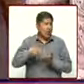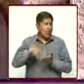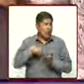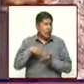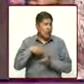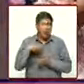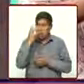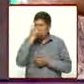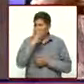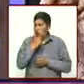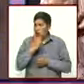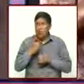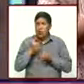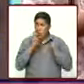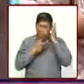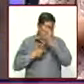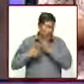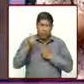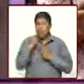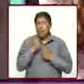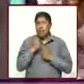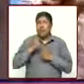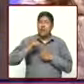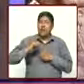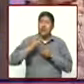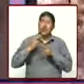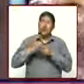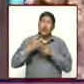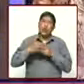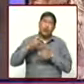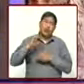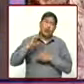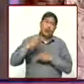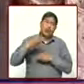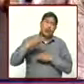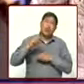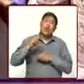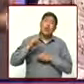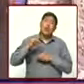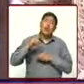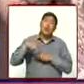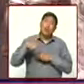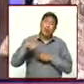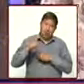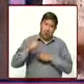conocida también en toda Bolivia, es muy hermosa, de los champas, pero pues estamos viviendo en este momento esta